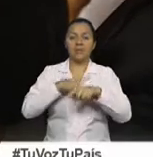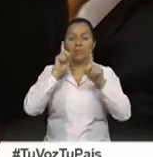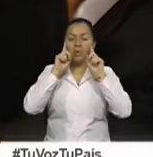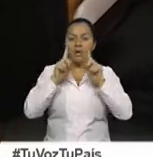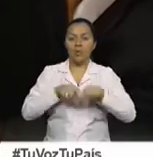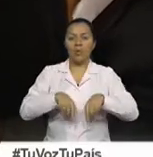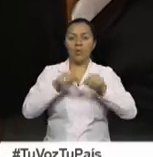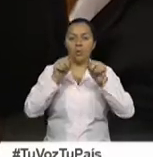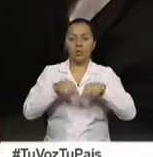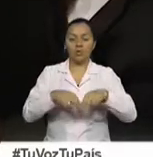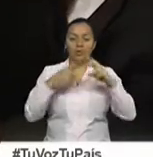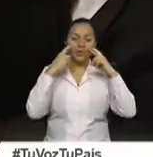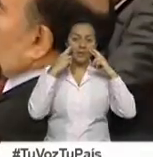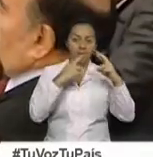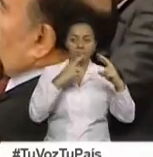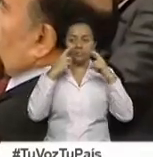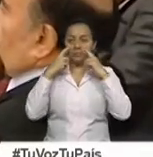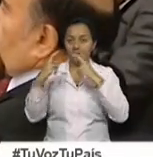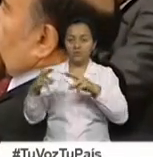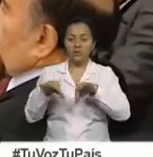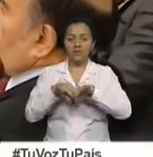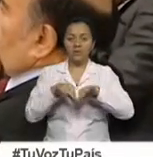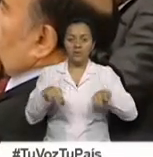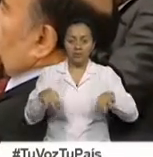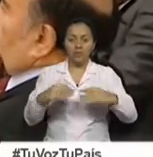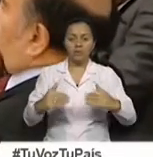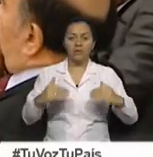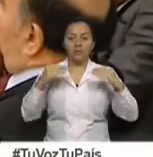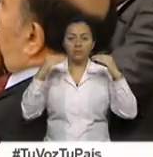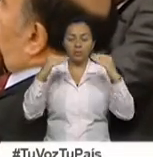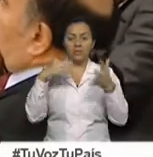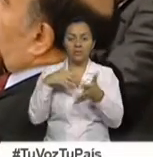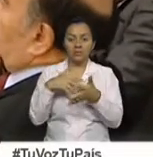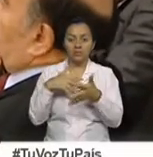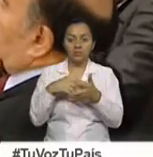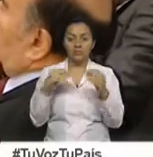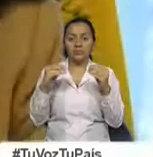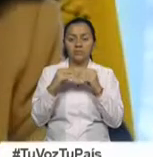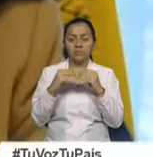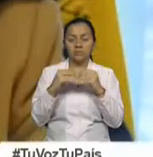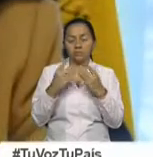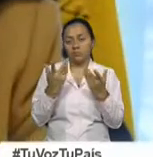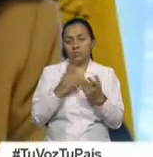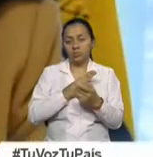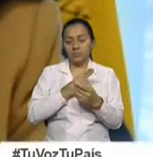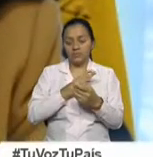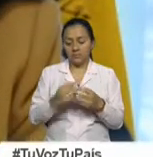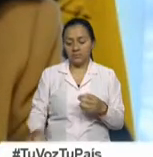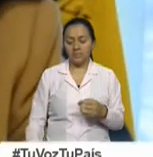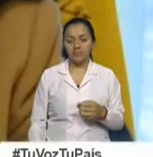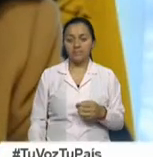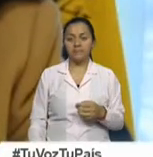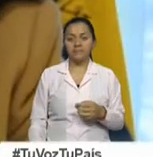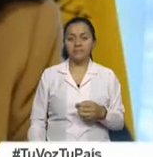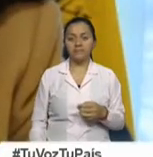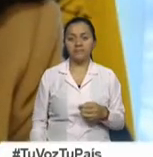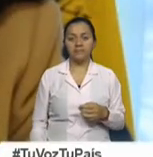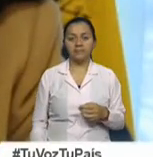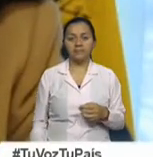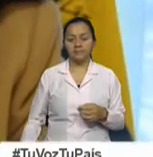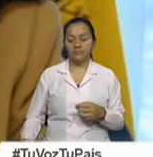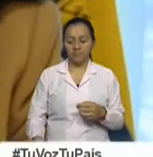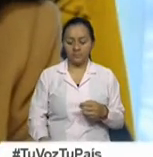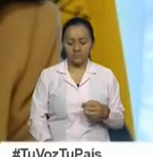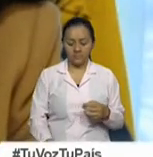de reconocimiento mutuo de títulos, diplomas y grados académicos de educación superior. El uno para la revalidación